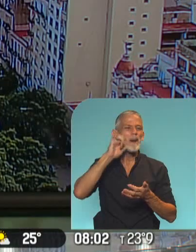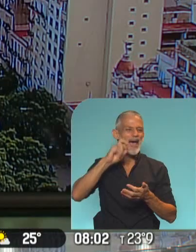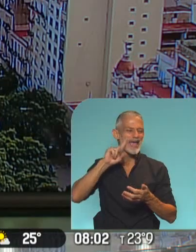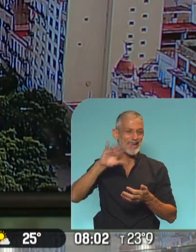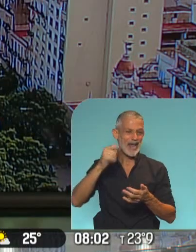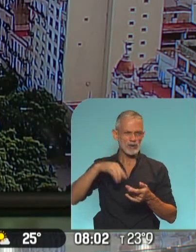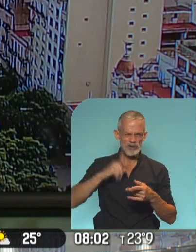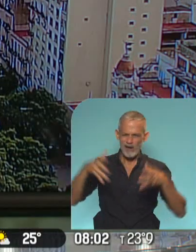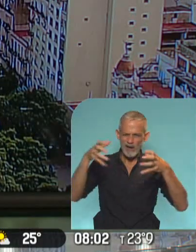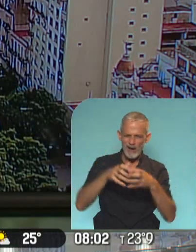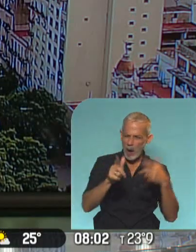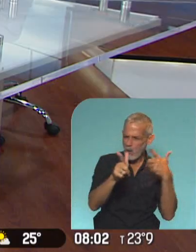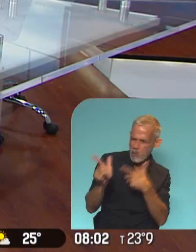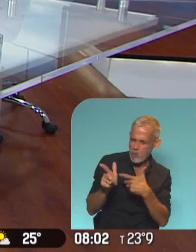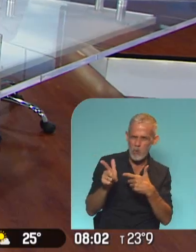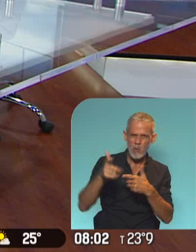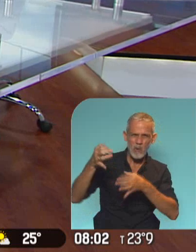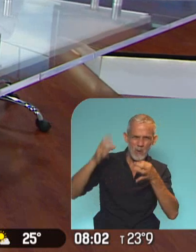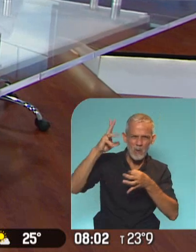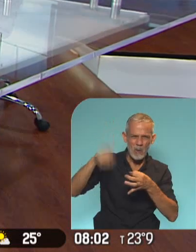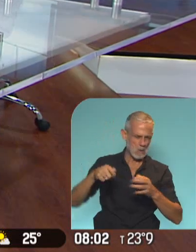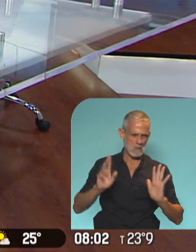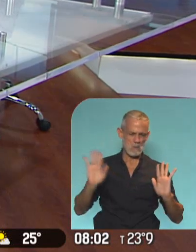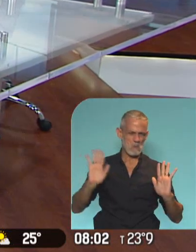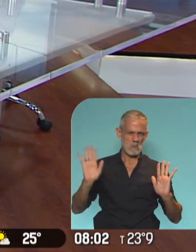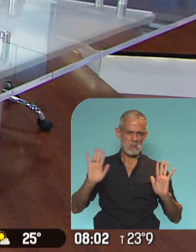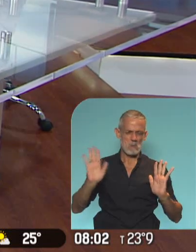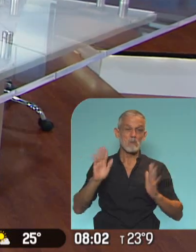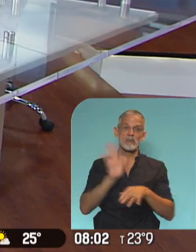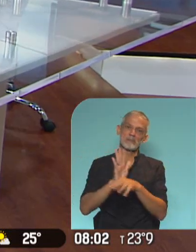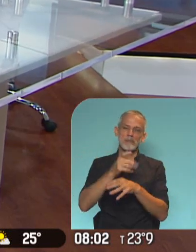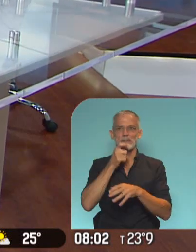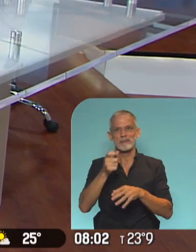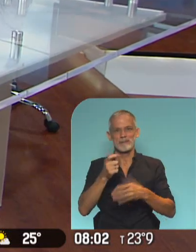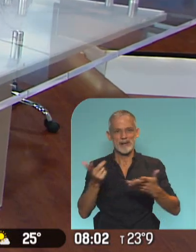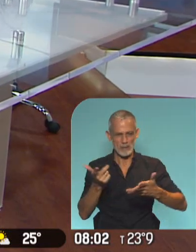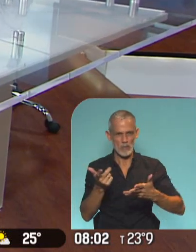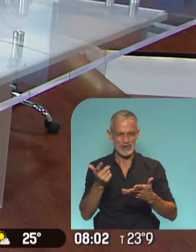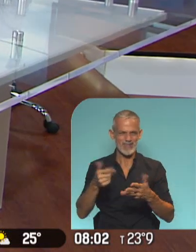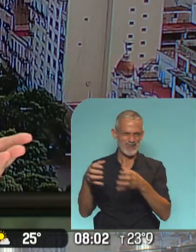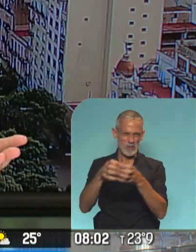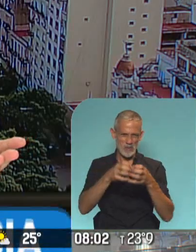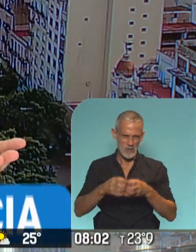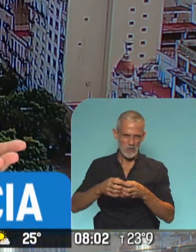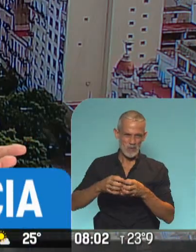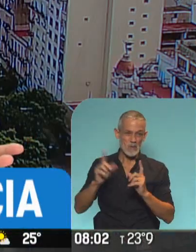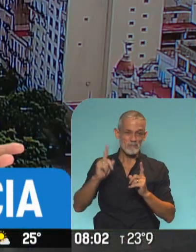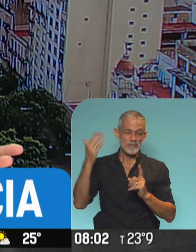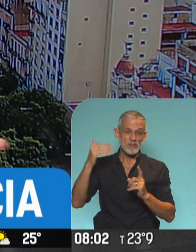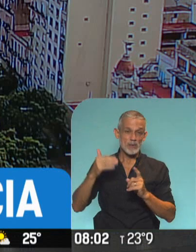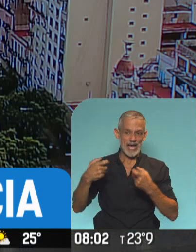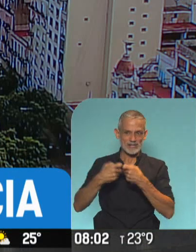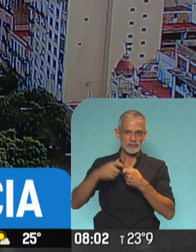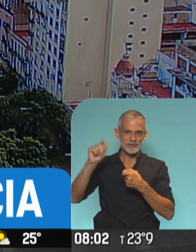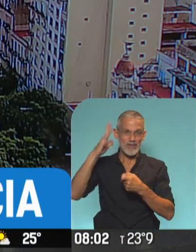hacer ningún pelotón de fusilamiento con la reforma judicial, respondiendo justamente a los cuestionamientos de distintos sectores, entre otros la Asociación de Magistrados,